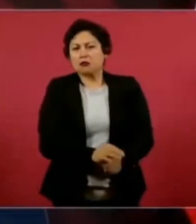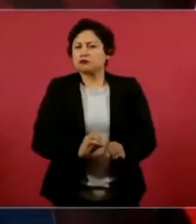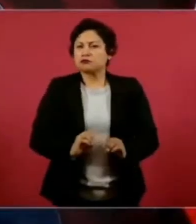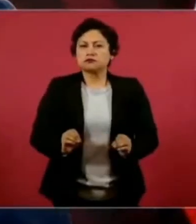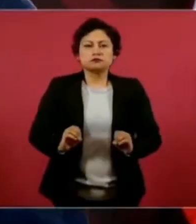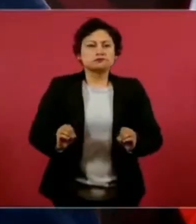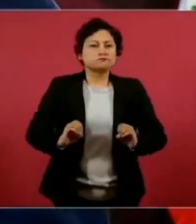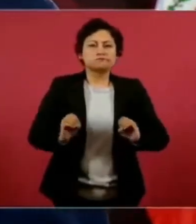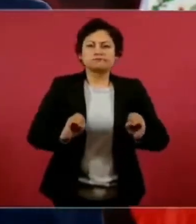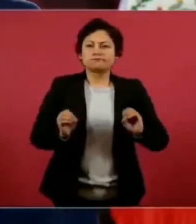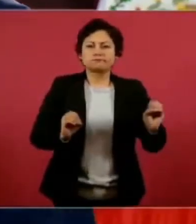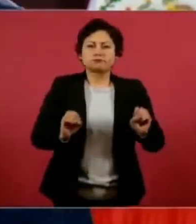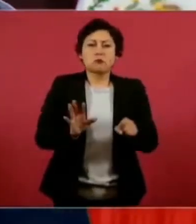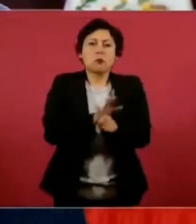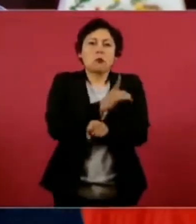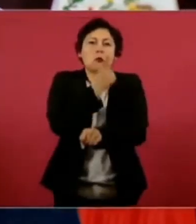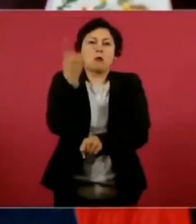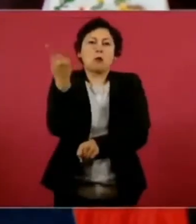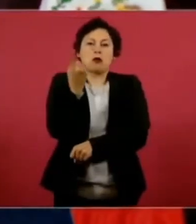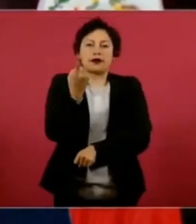porque no se reprime a nadie.